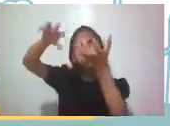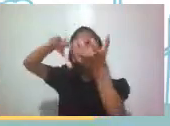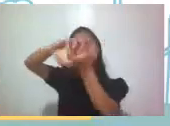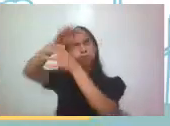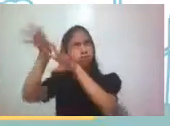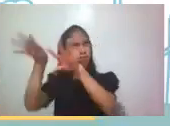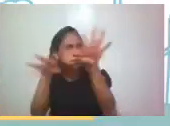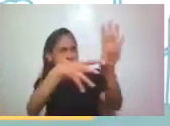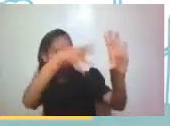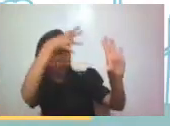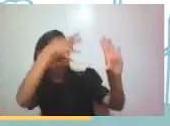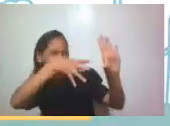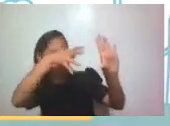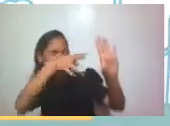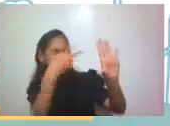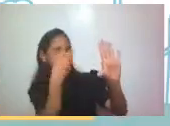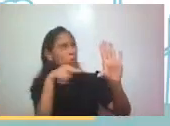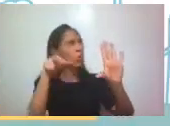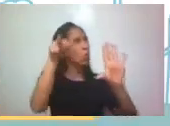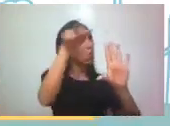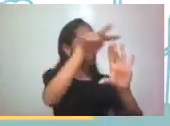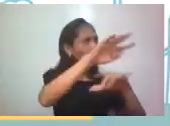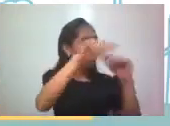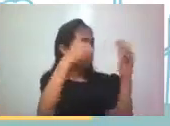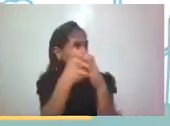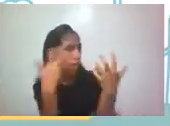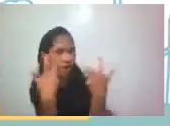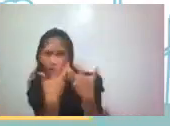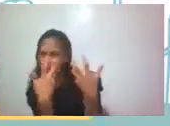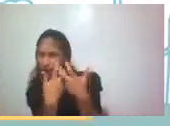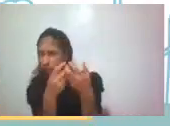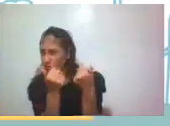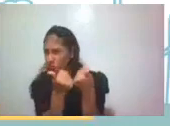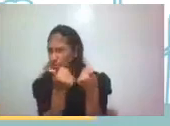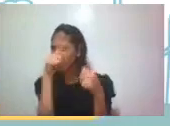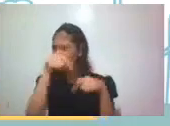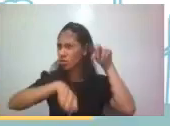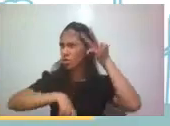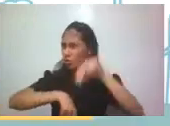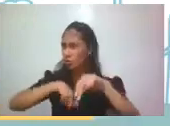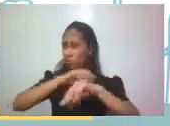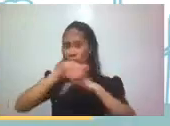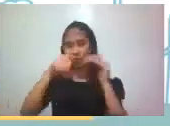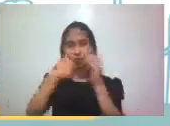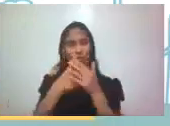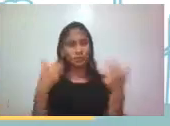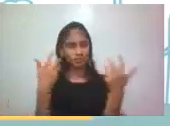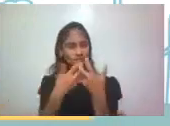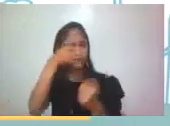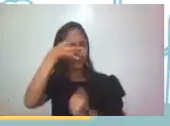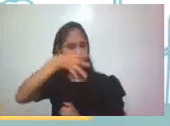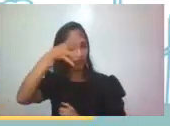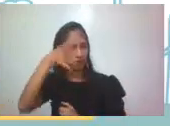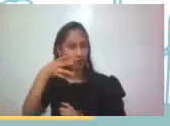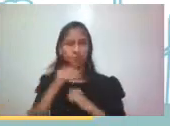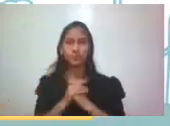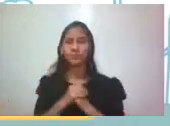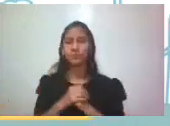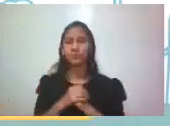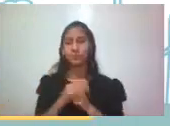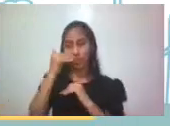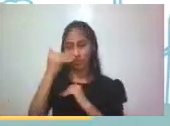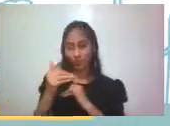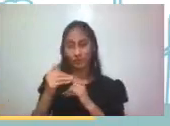impacto ambiental cumple con todos los estándares, con todos los estándares y parámetros normativos, y a partir de